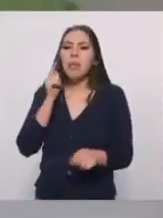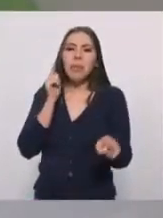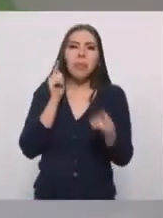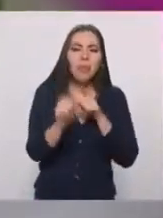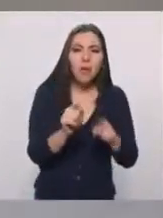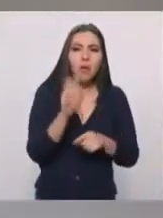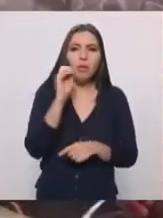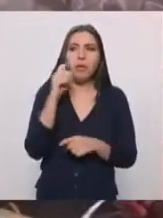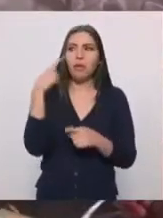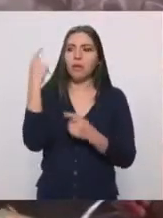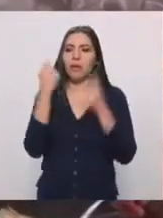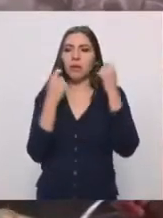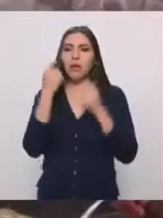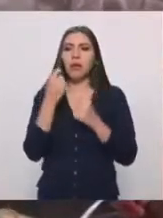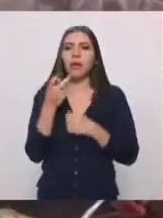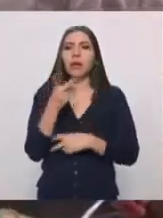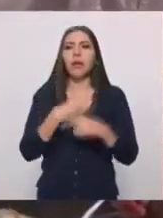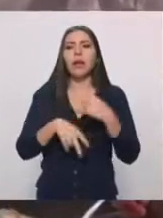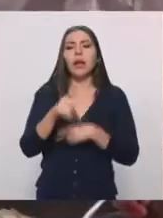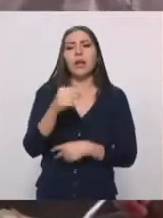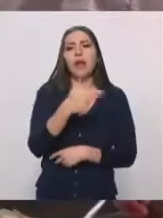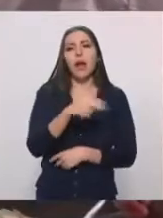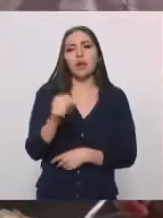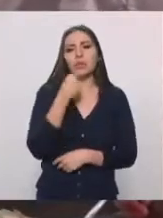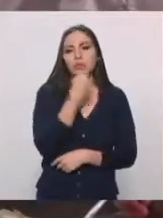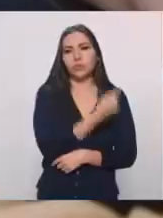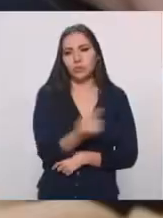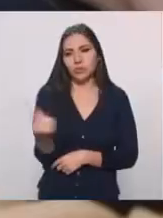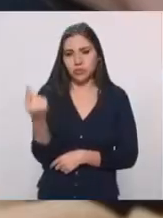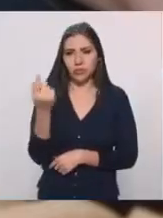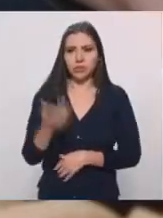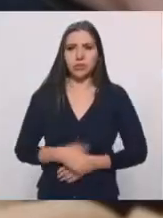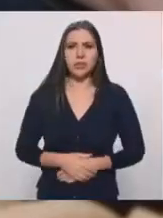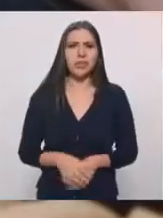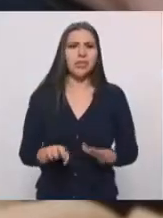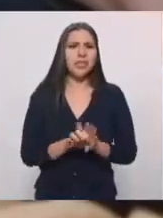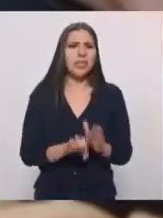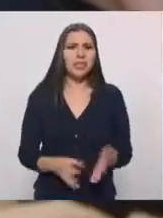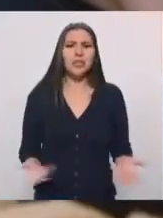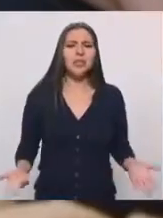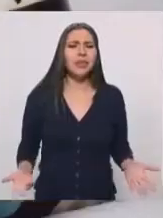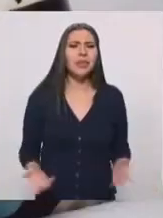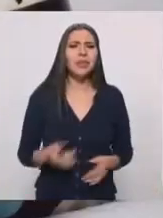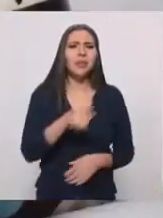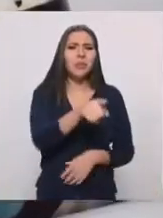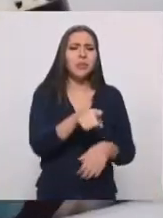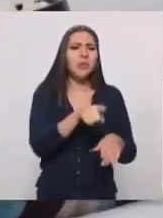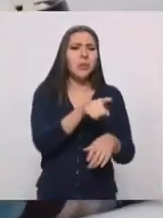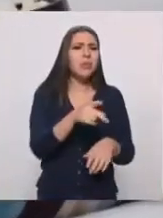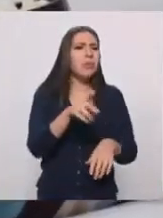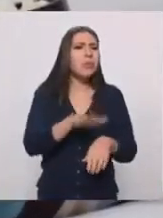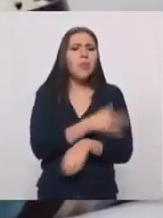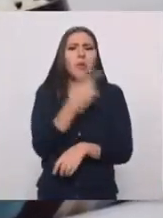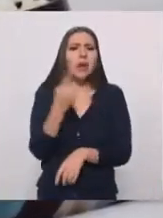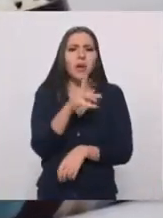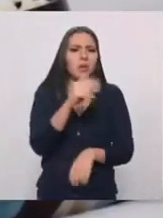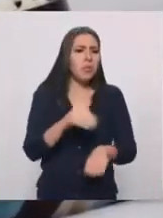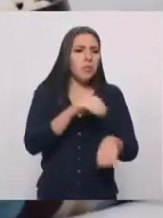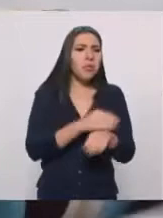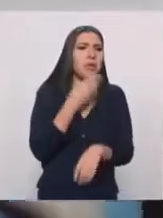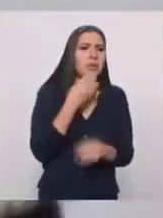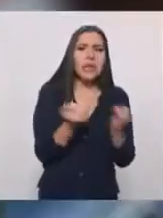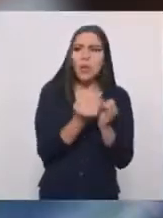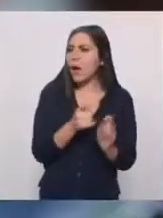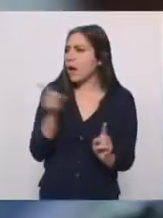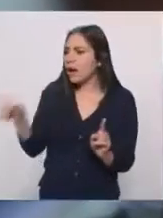terminan afectando, ¿no? Desde el clásico, ¿por qué no te portas como tu hermano? O ¿por qué te vistes así?